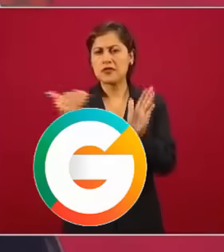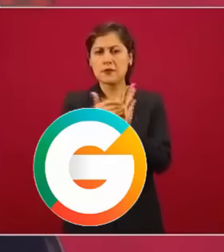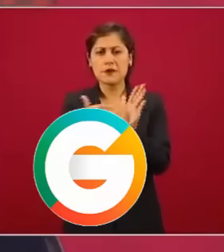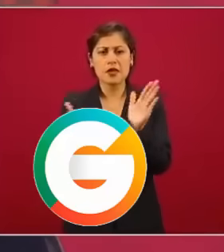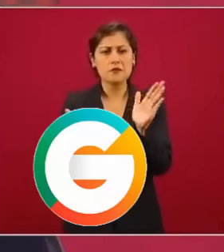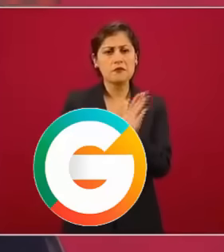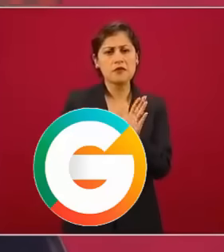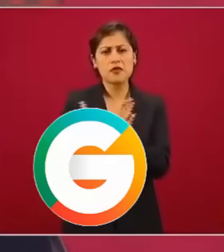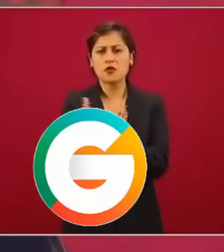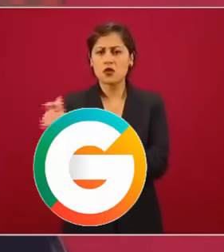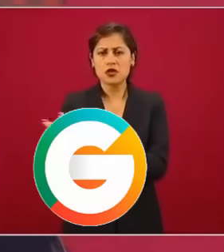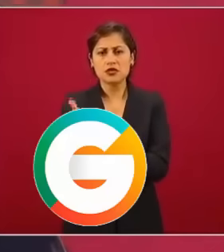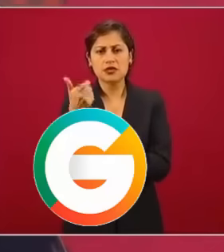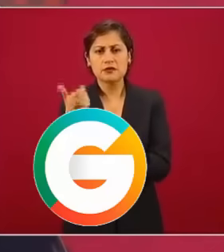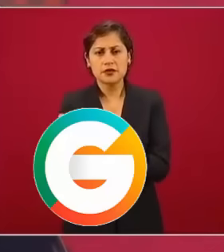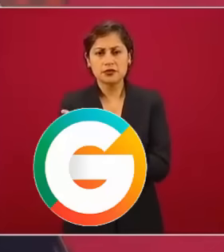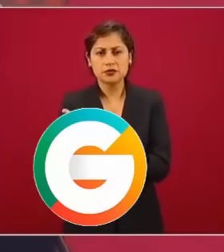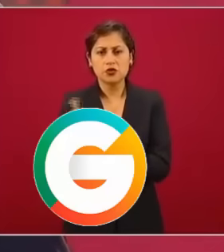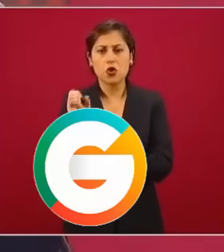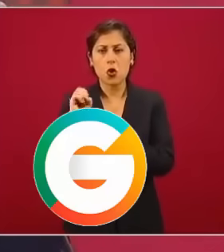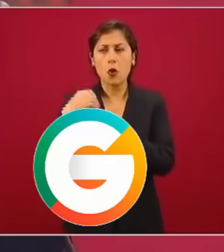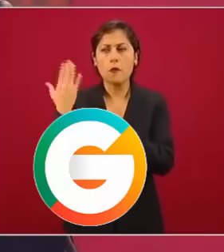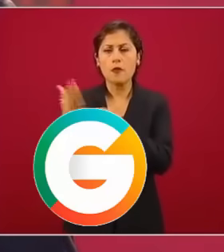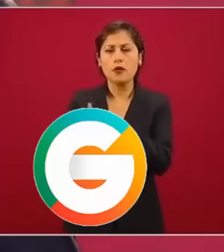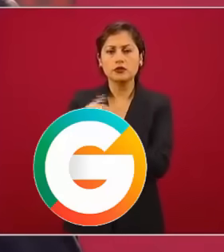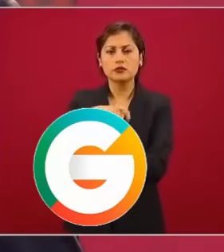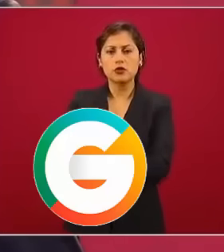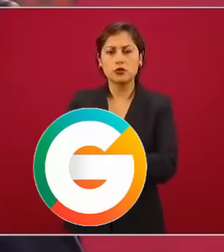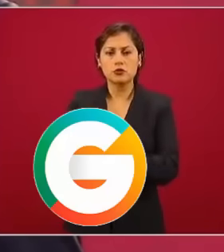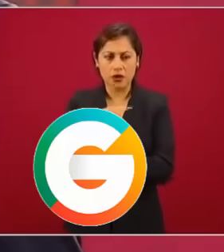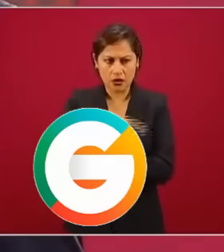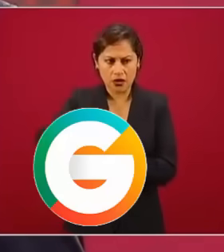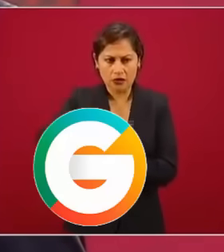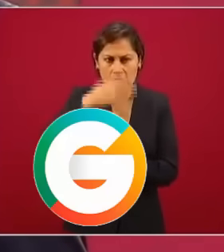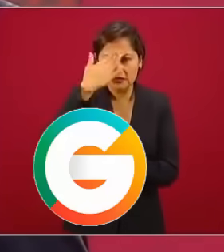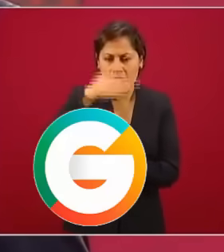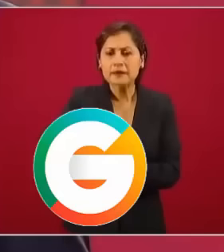7,000 millones de pesos, o que va a costar 7,000 millones de pesos. Que levante la mano.